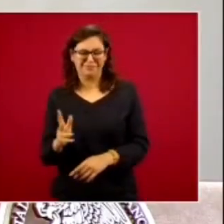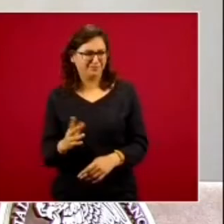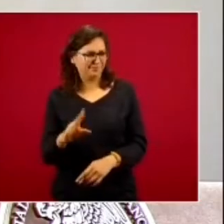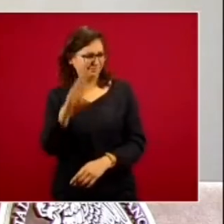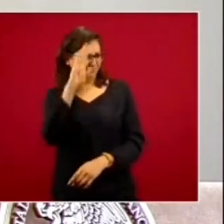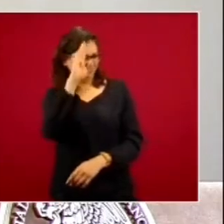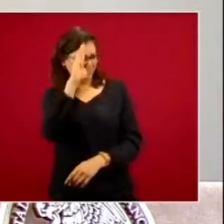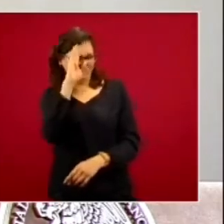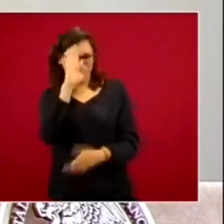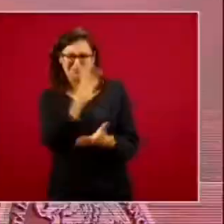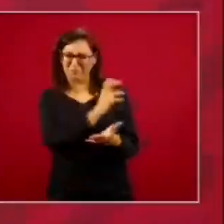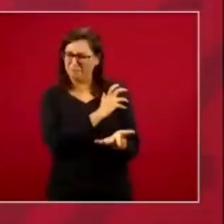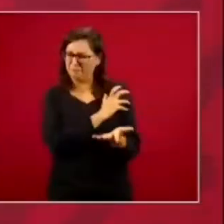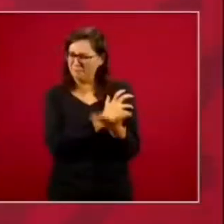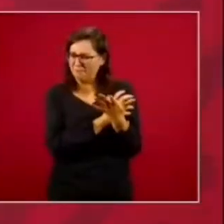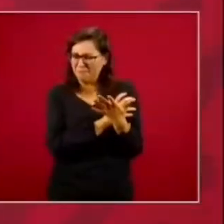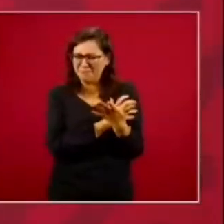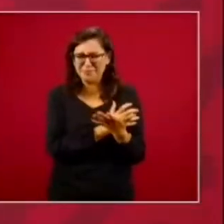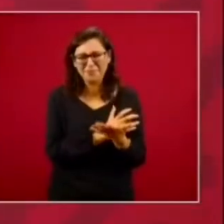Y